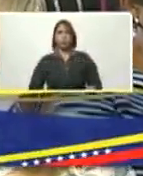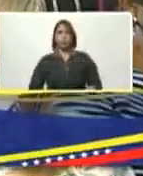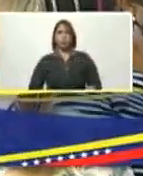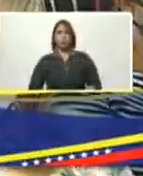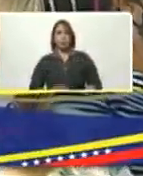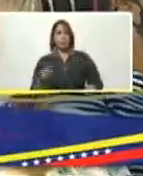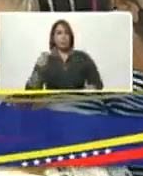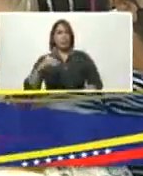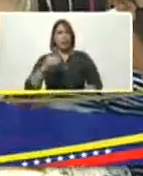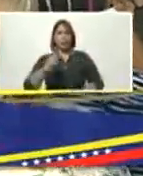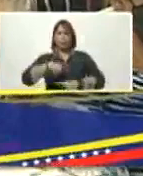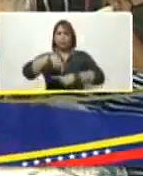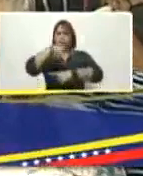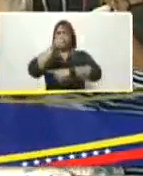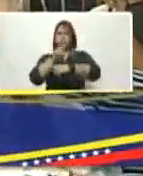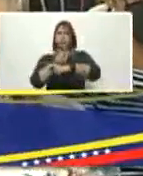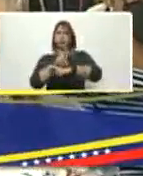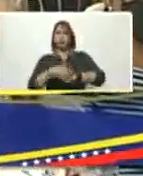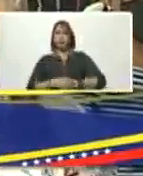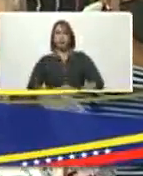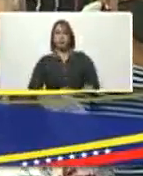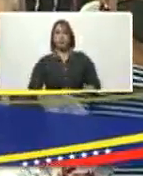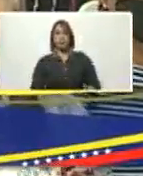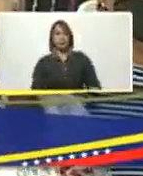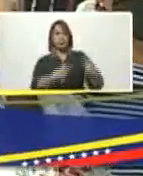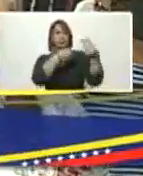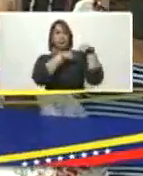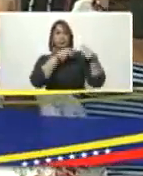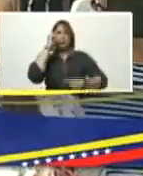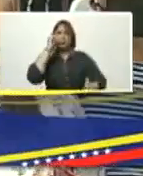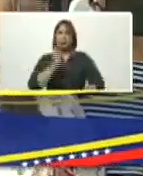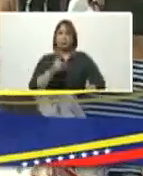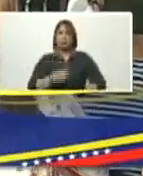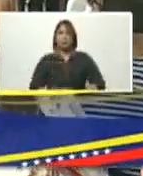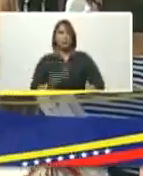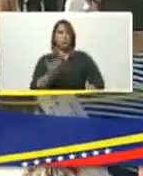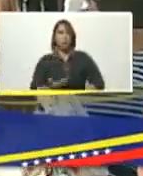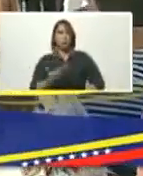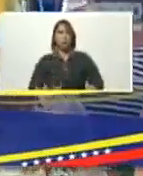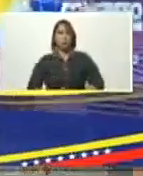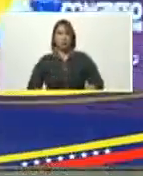más que protagónico, un rol determinante